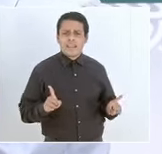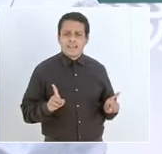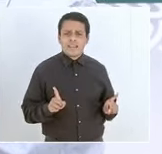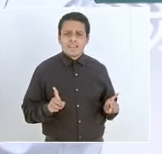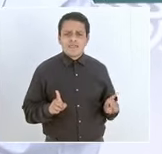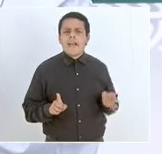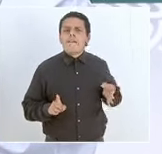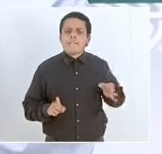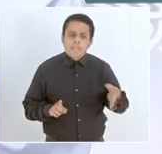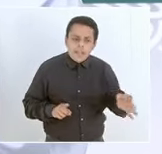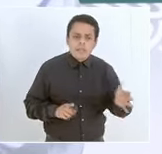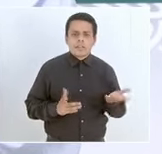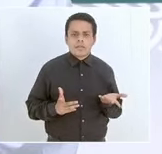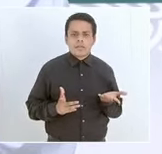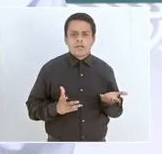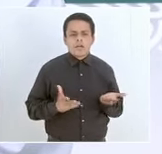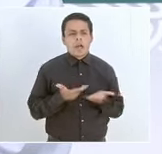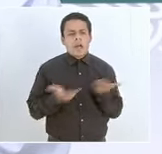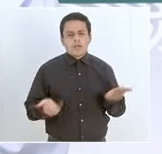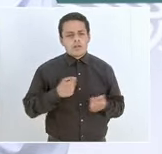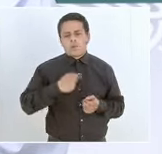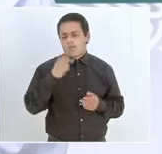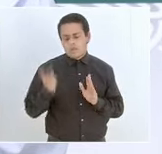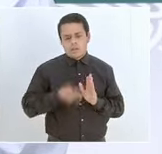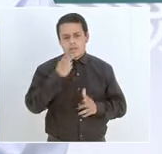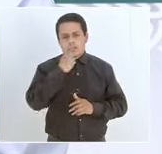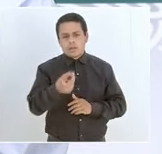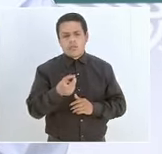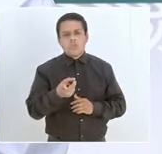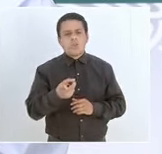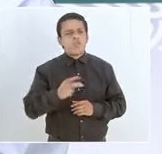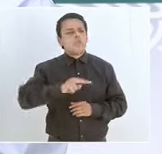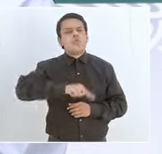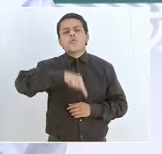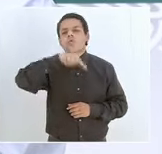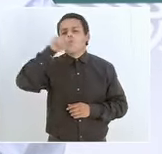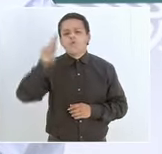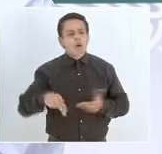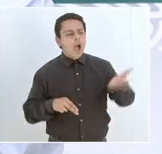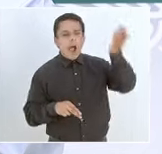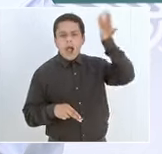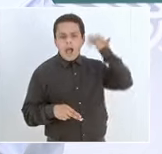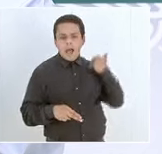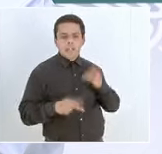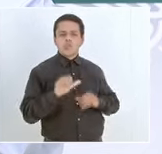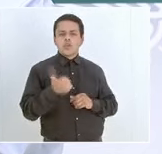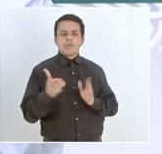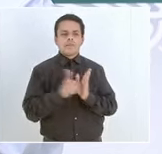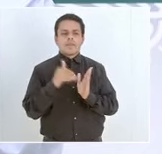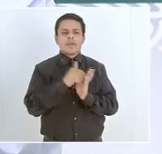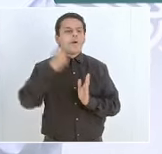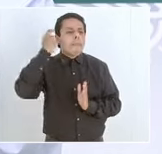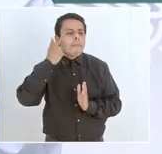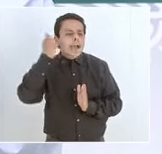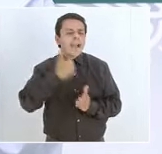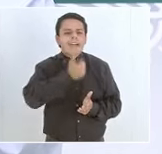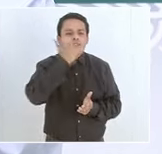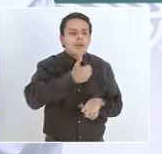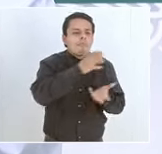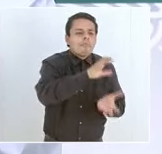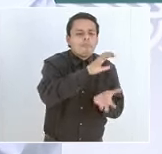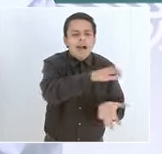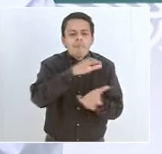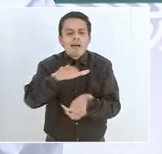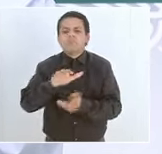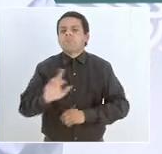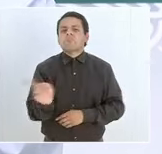en Fresnillo, y lo repito ahora, nunca se habían entregado 11 millones de becas a estudiantes de